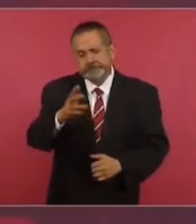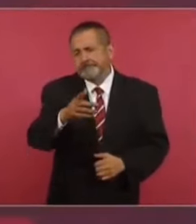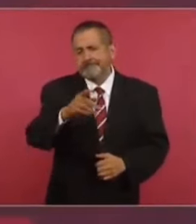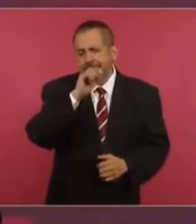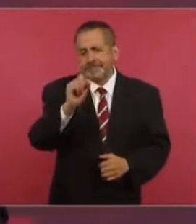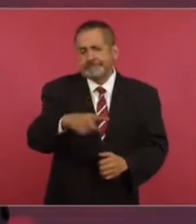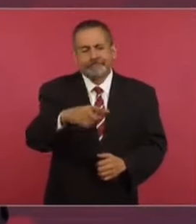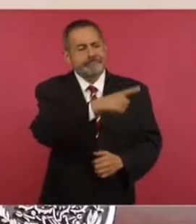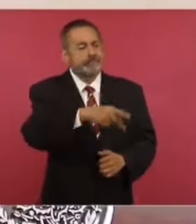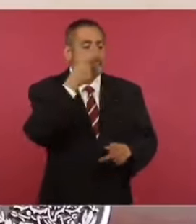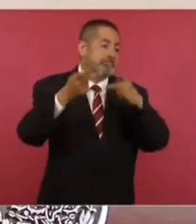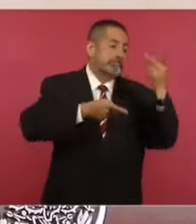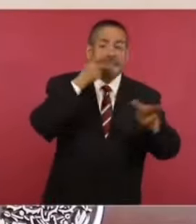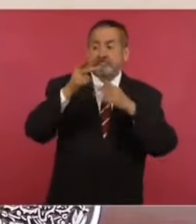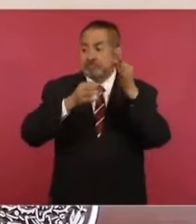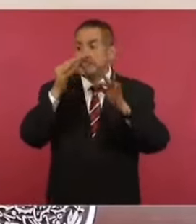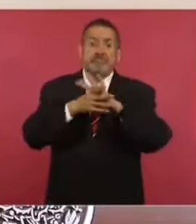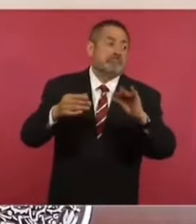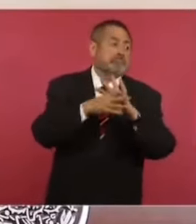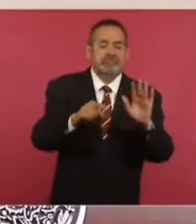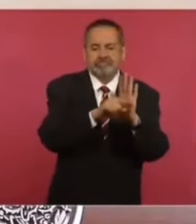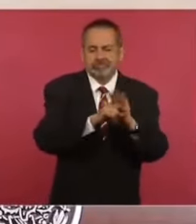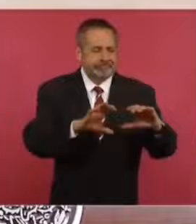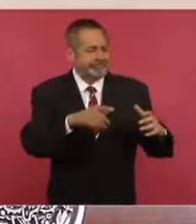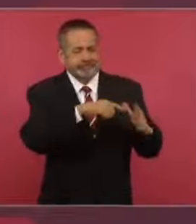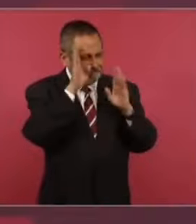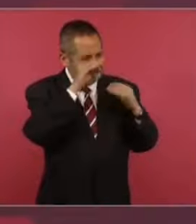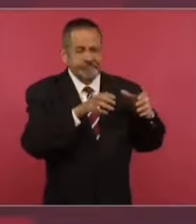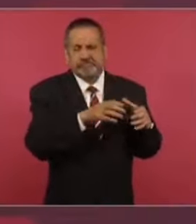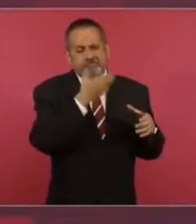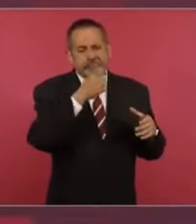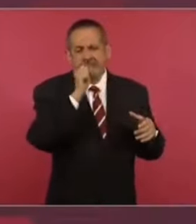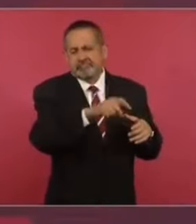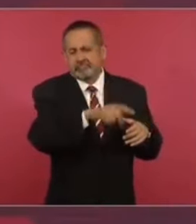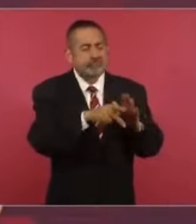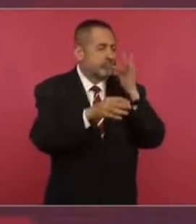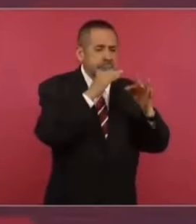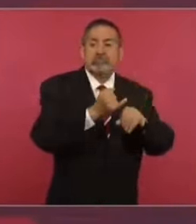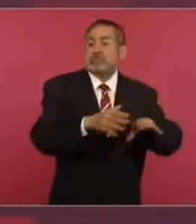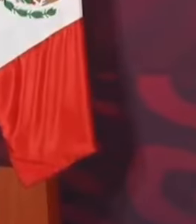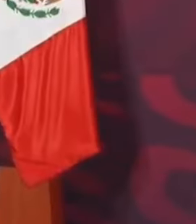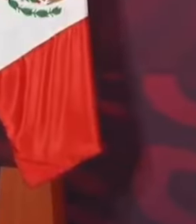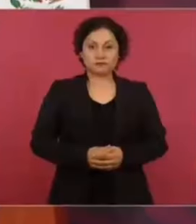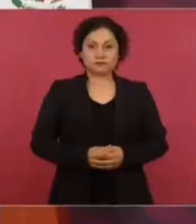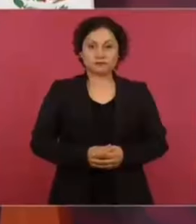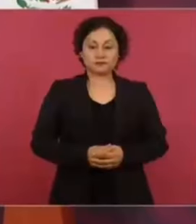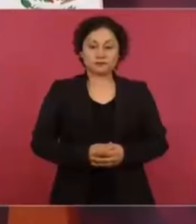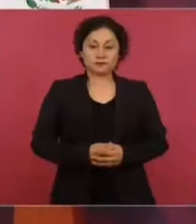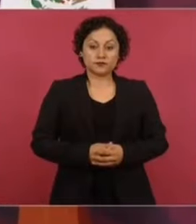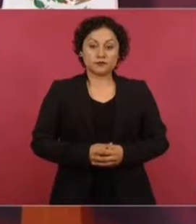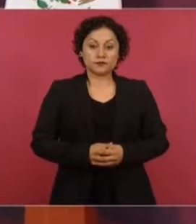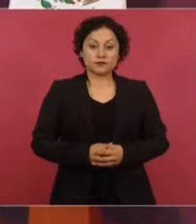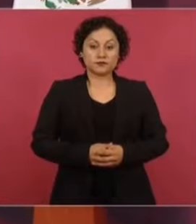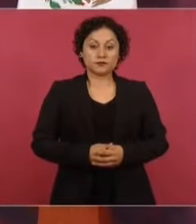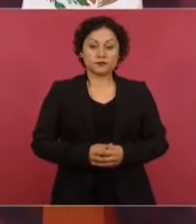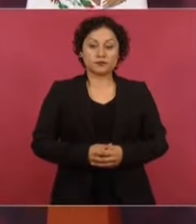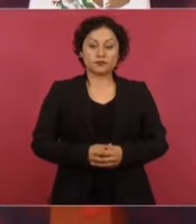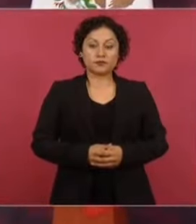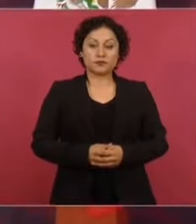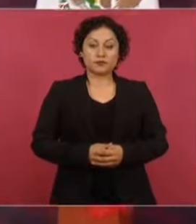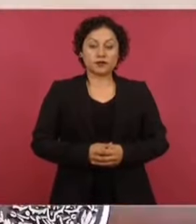es mucha propaganda de los conservadores y de los medios de comunicación, cuando